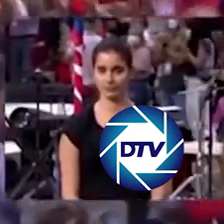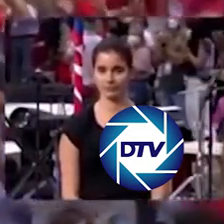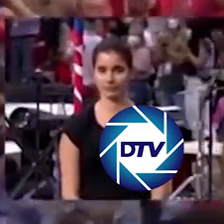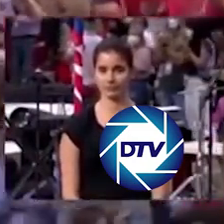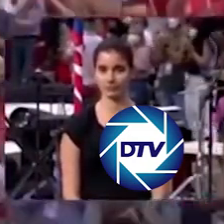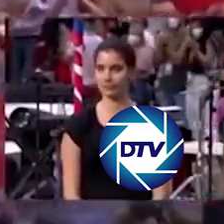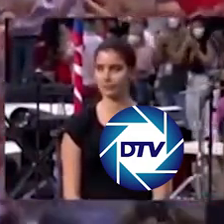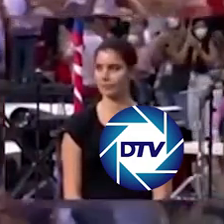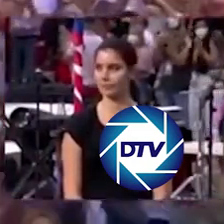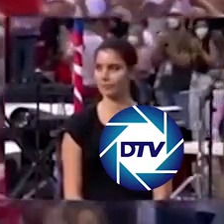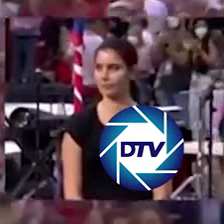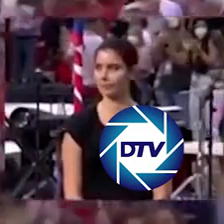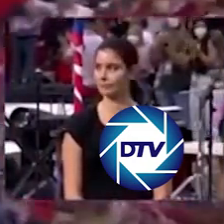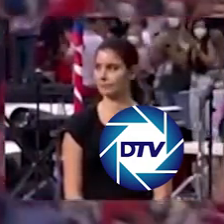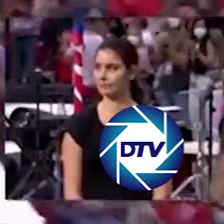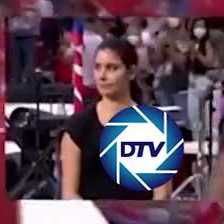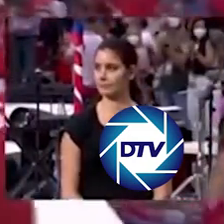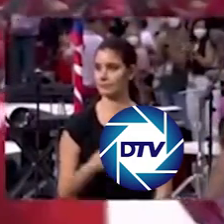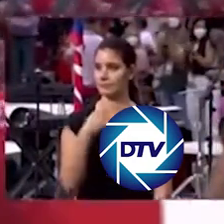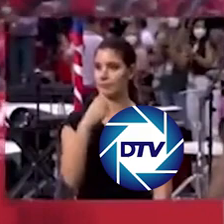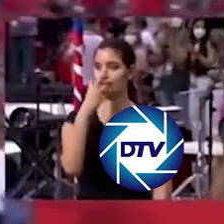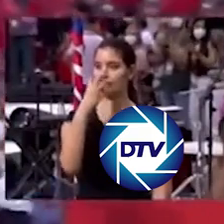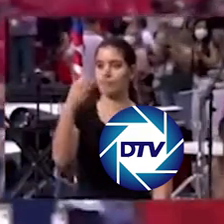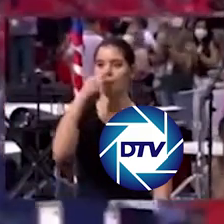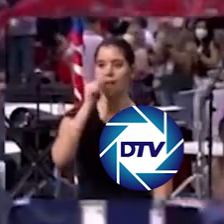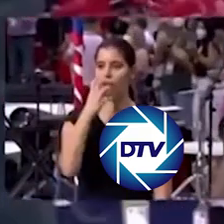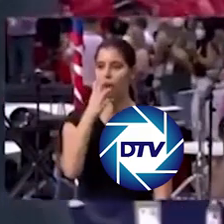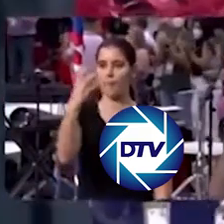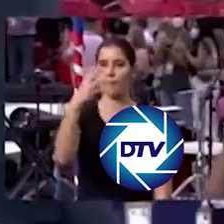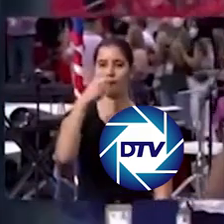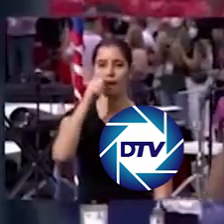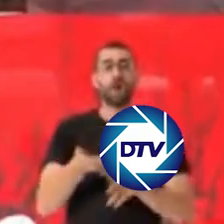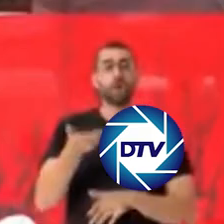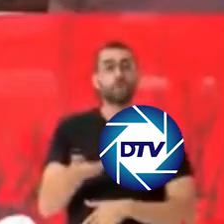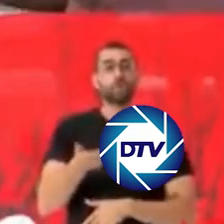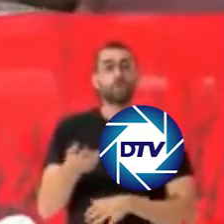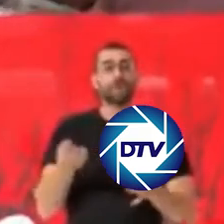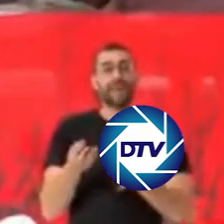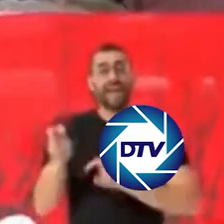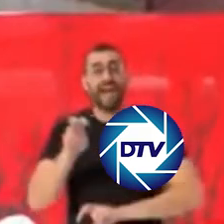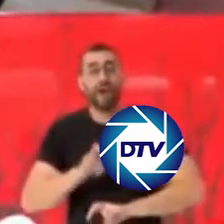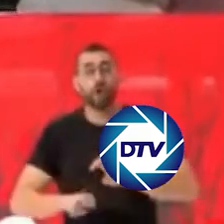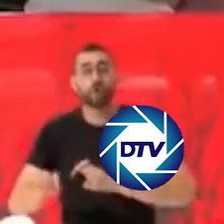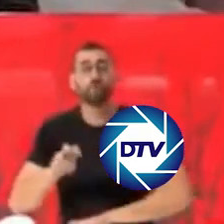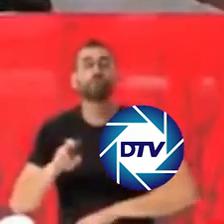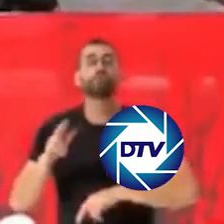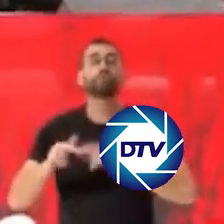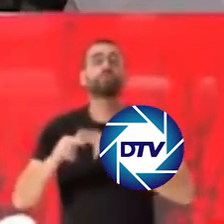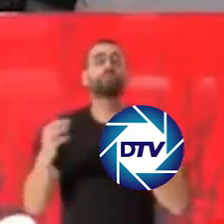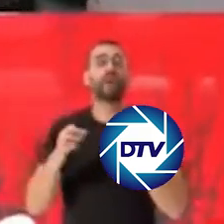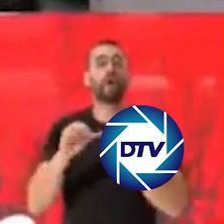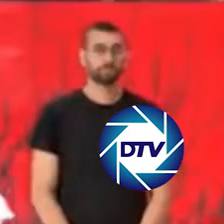con asuntos relacionados con el PSOE y la masonería. También sucedió con la exhumación de francos.